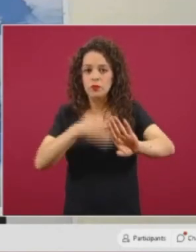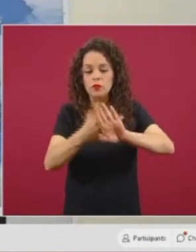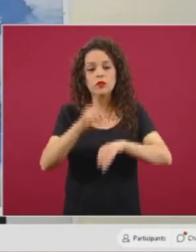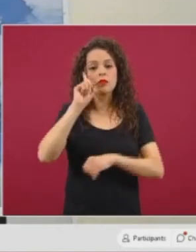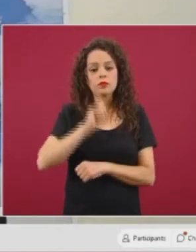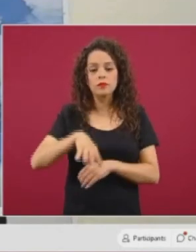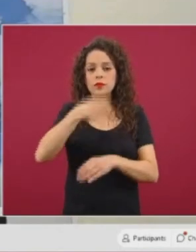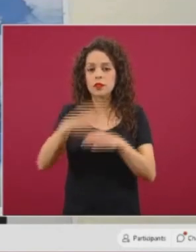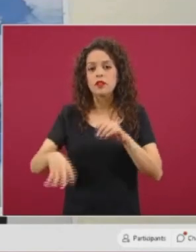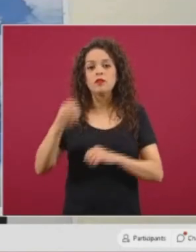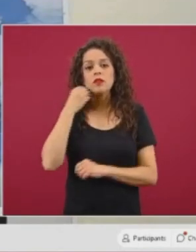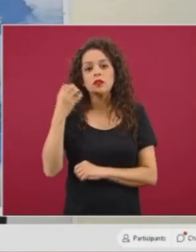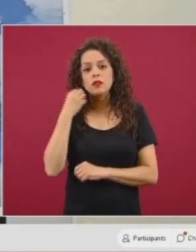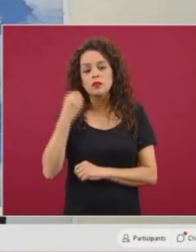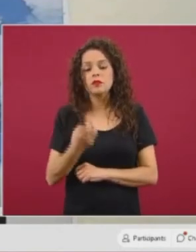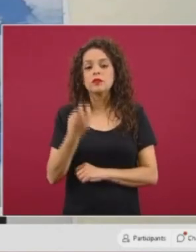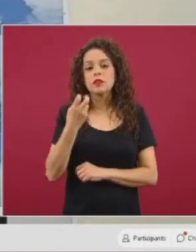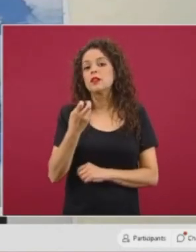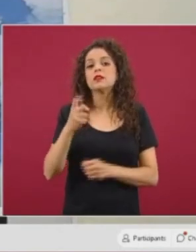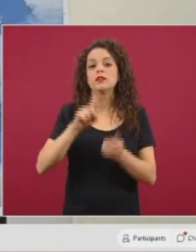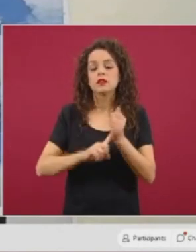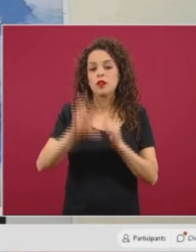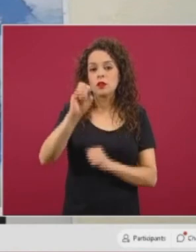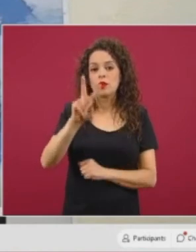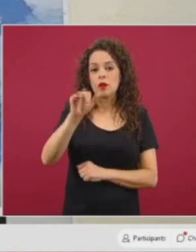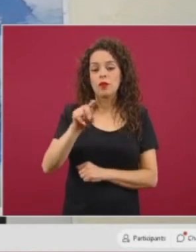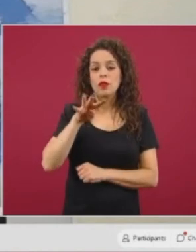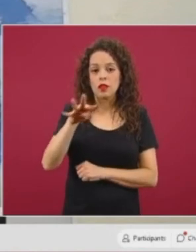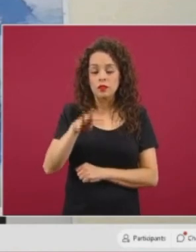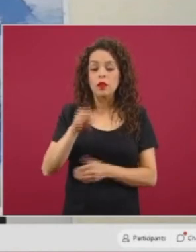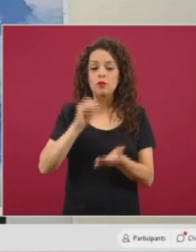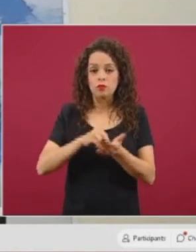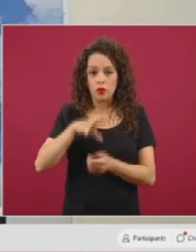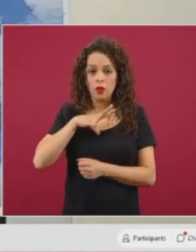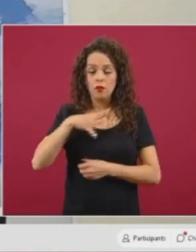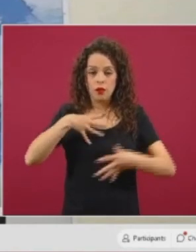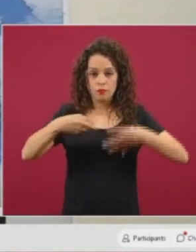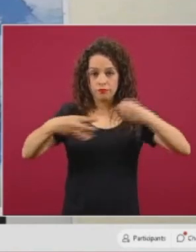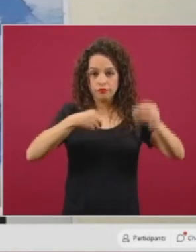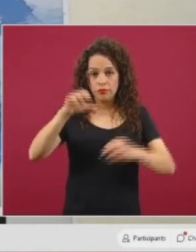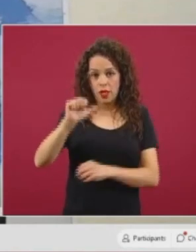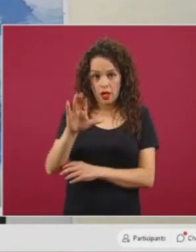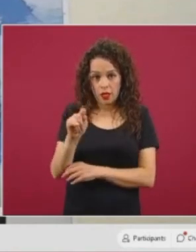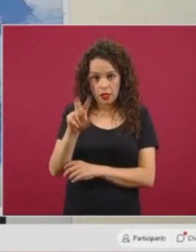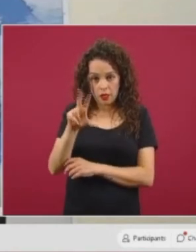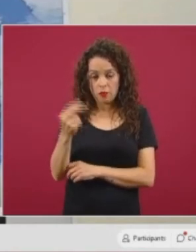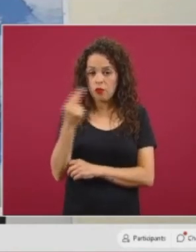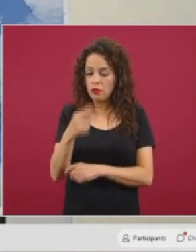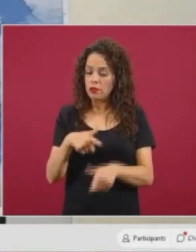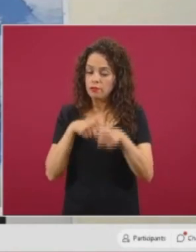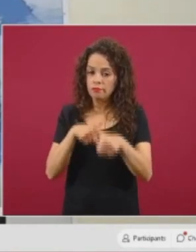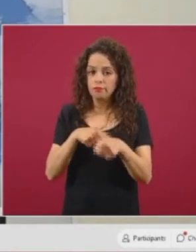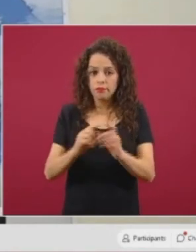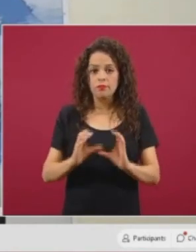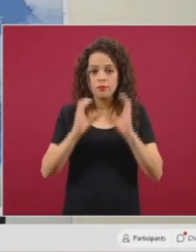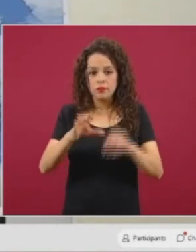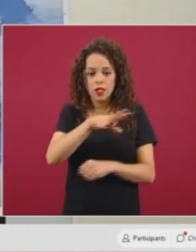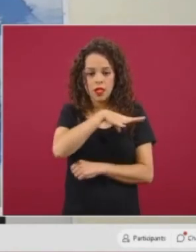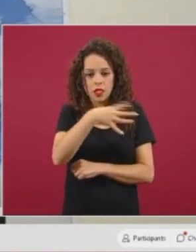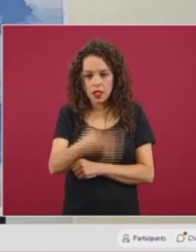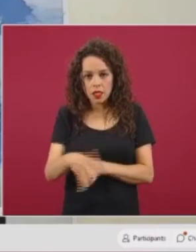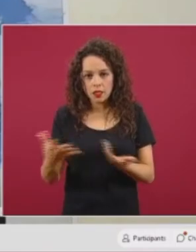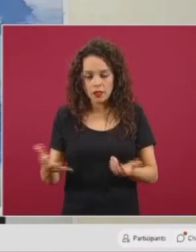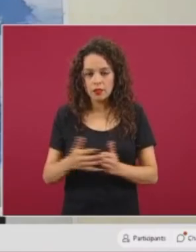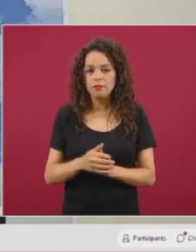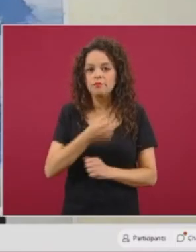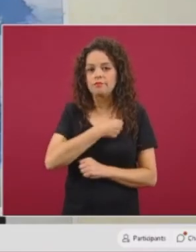prensa COVID-19, la epidemia sigue activa, hay que mantener todavía las precauciones generales. Agradecemos a las